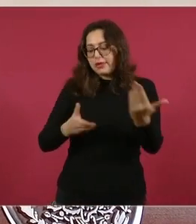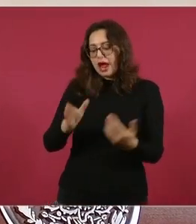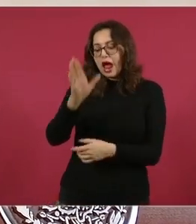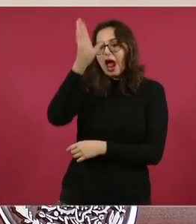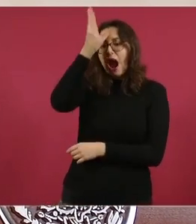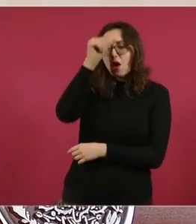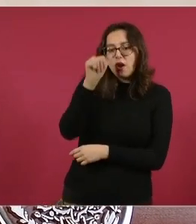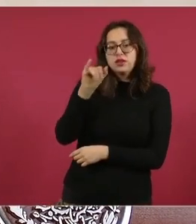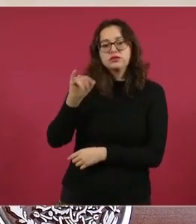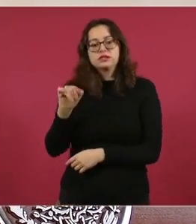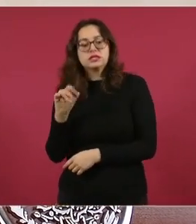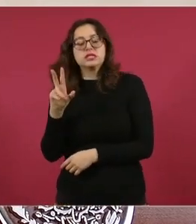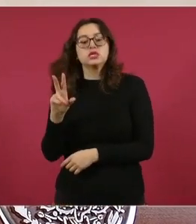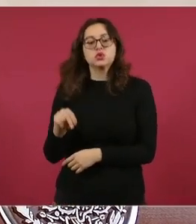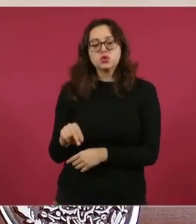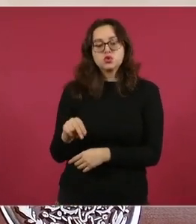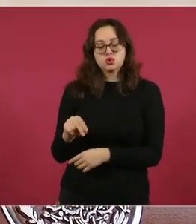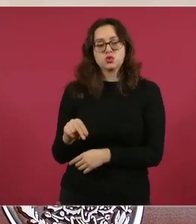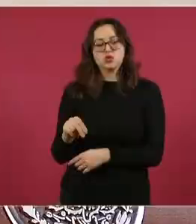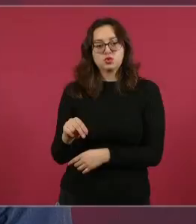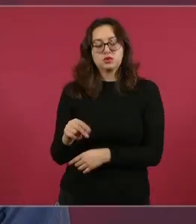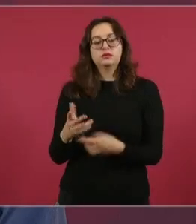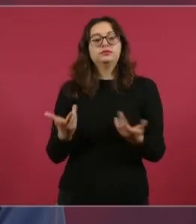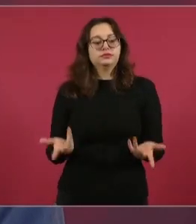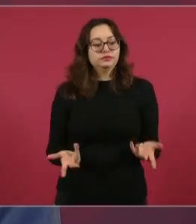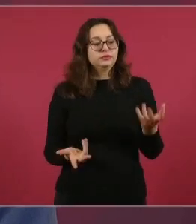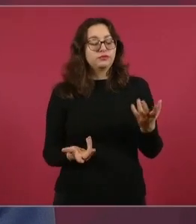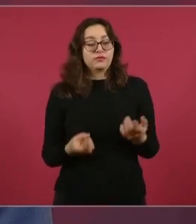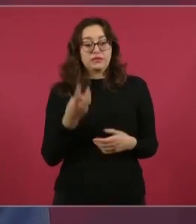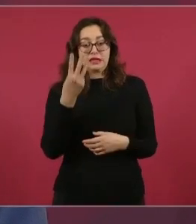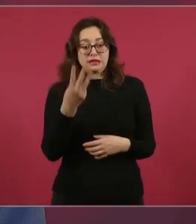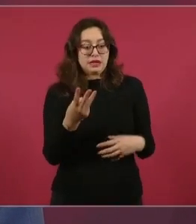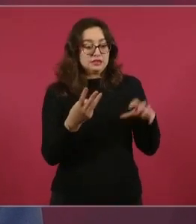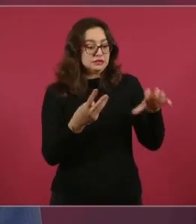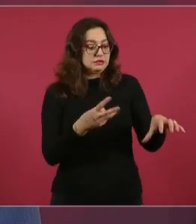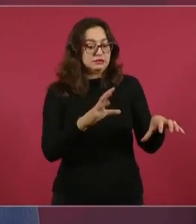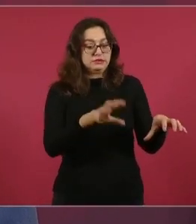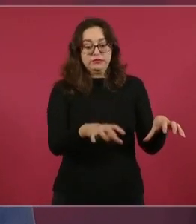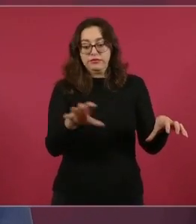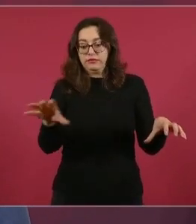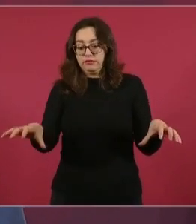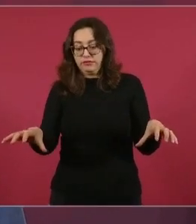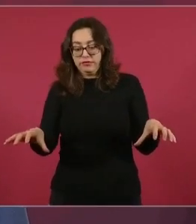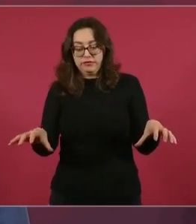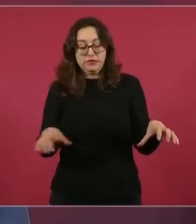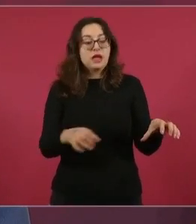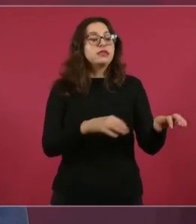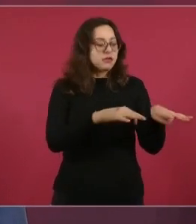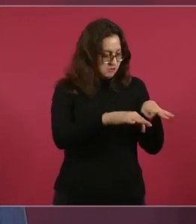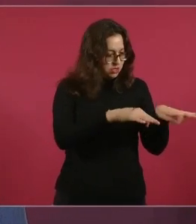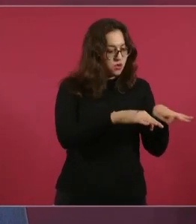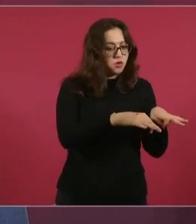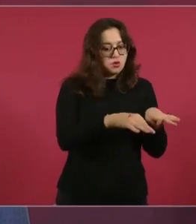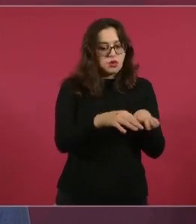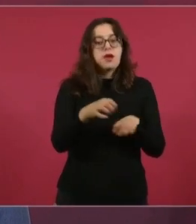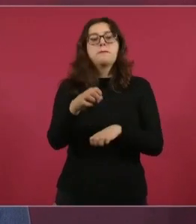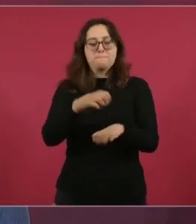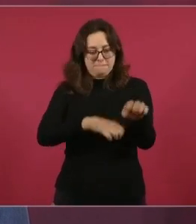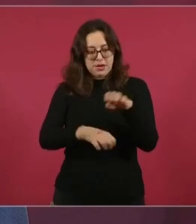El sector obrero, el sector empresarial y el sector público.